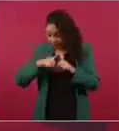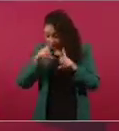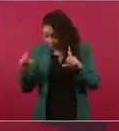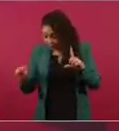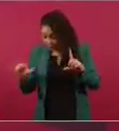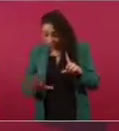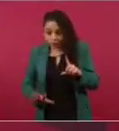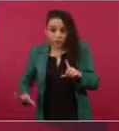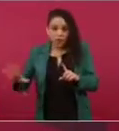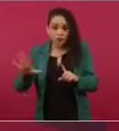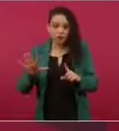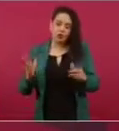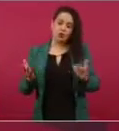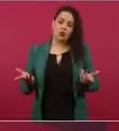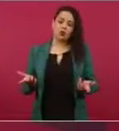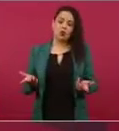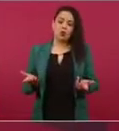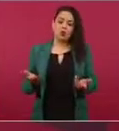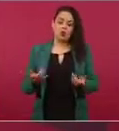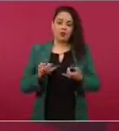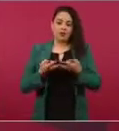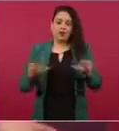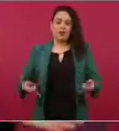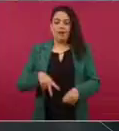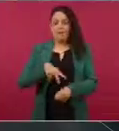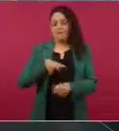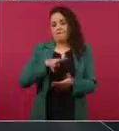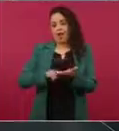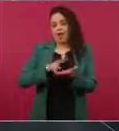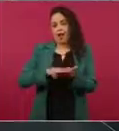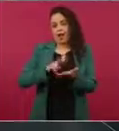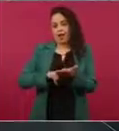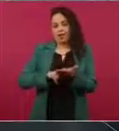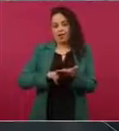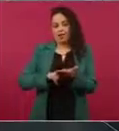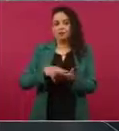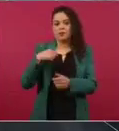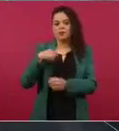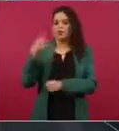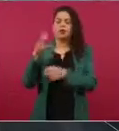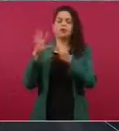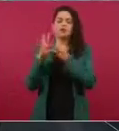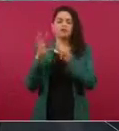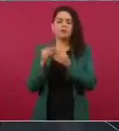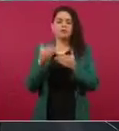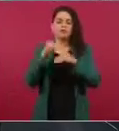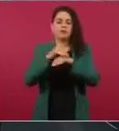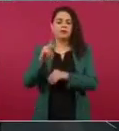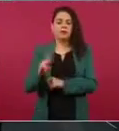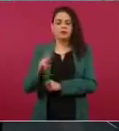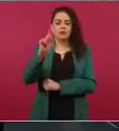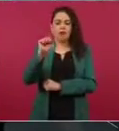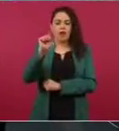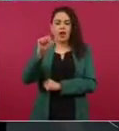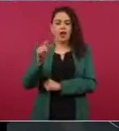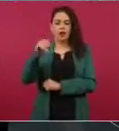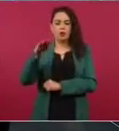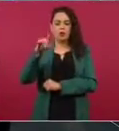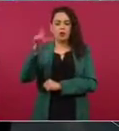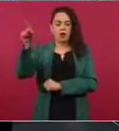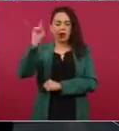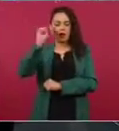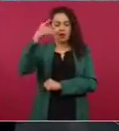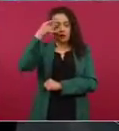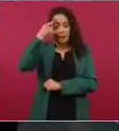Entonces, le hablaba yo de Calakmul, en Campeche. ¿No tienes ahí algo de Calakmul?